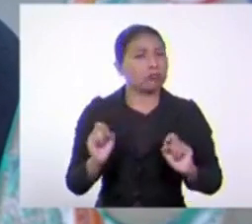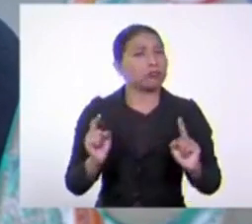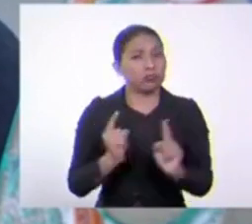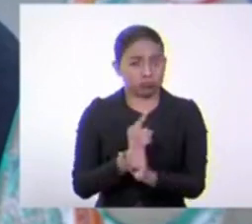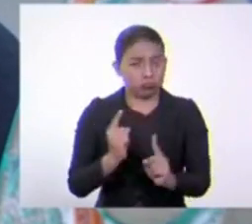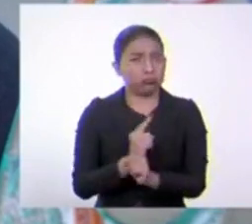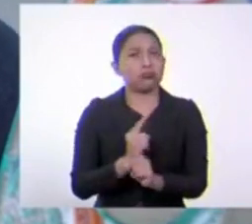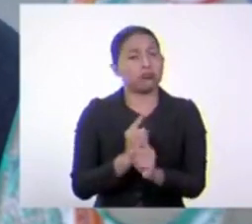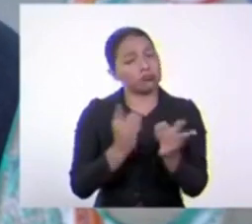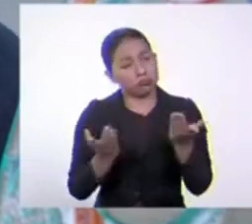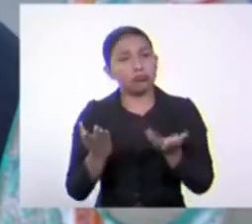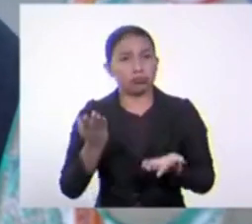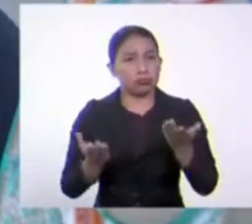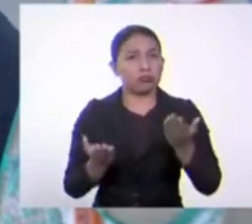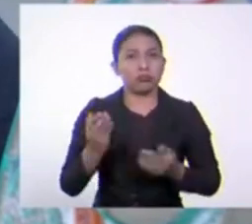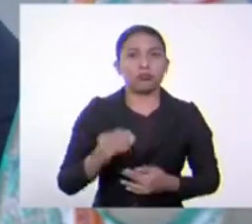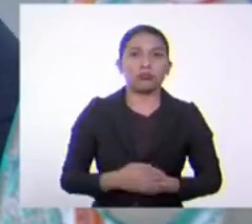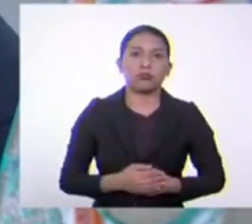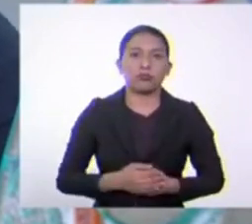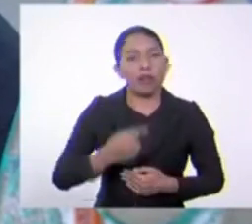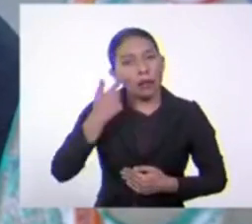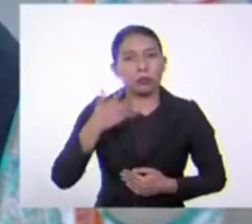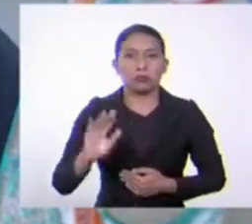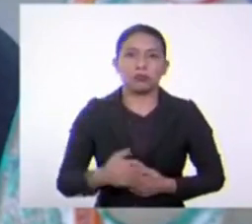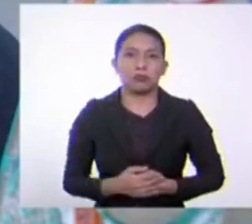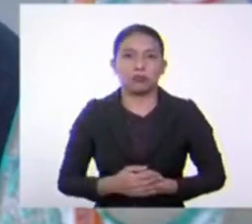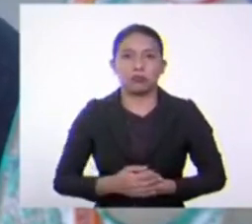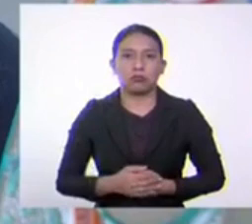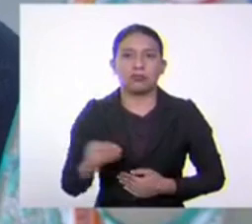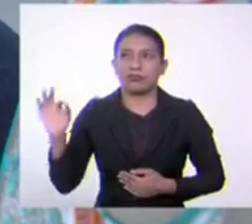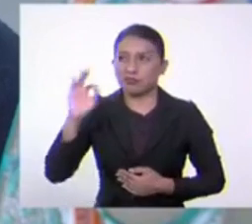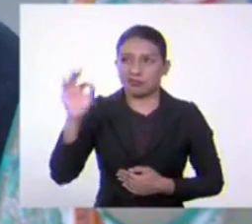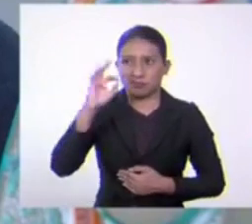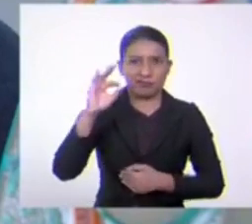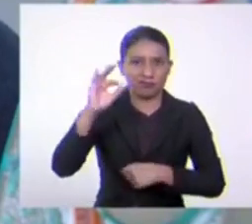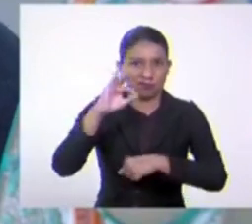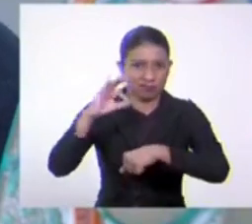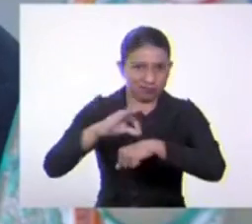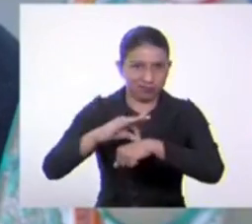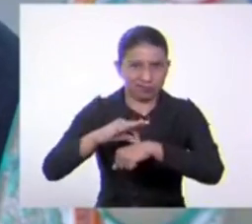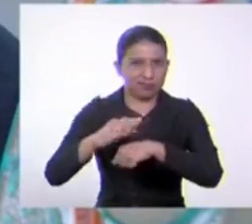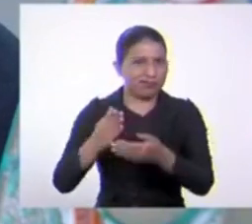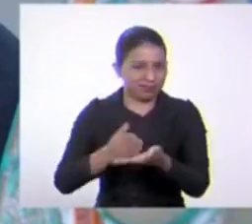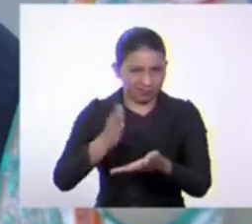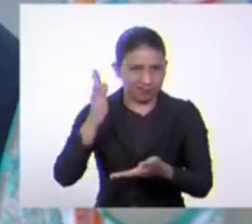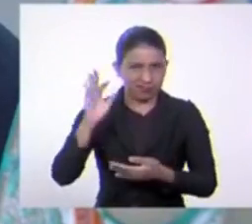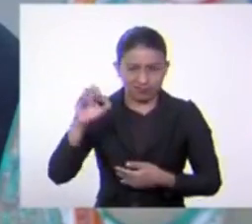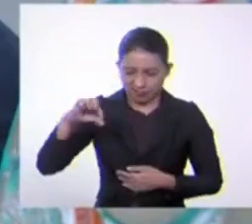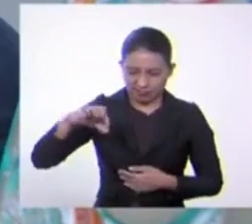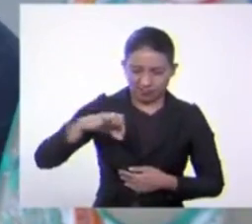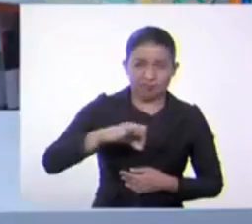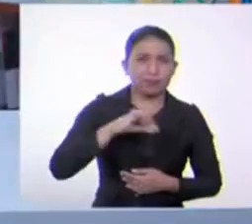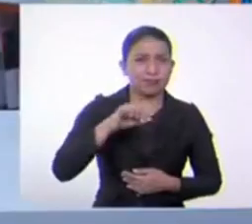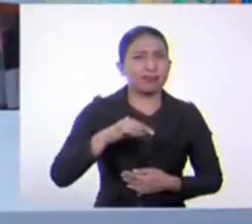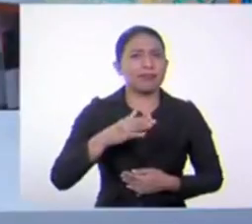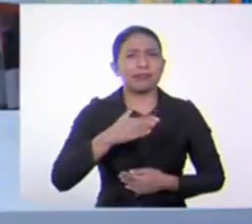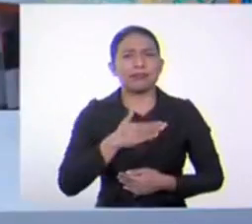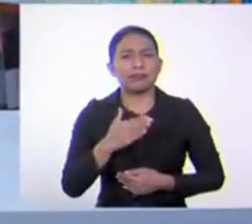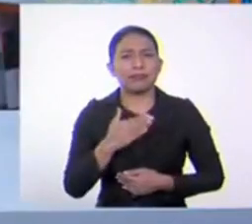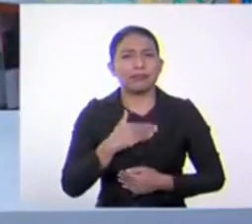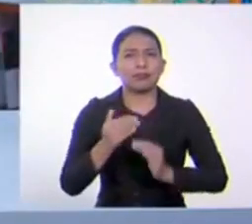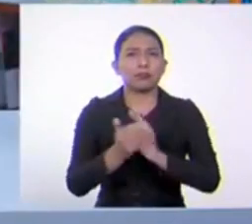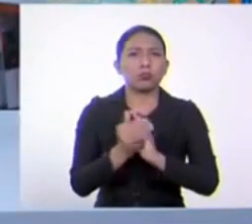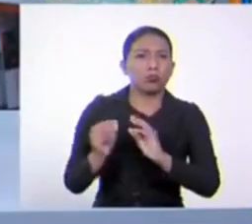El tipo de tejido muscular, por ejemplo, en los insectos, es un tejido muy versátil que les permite